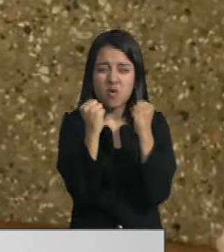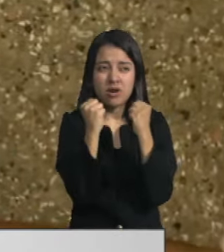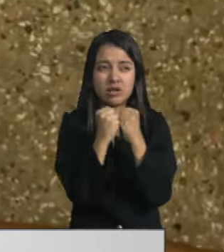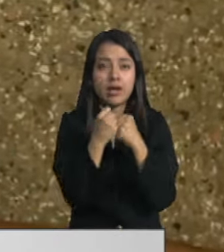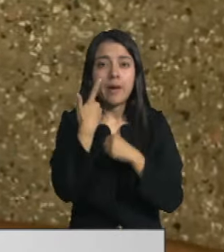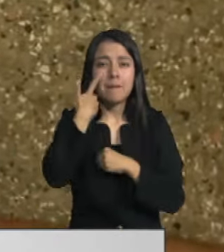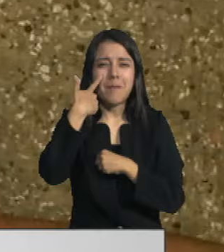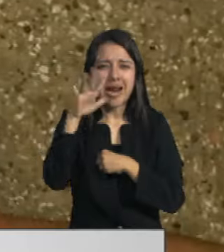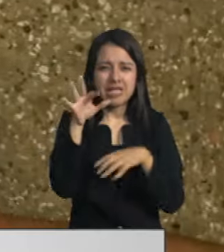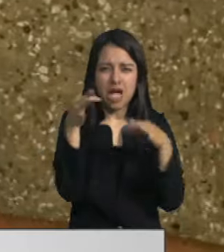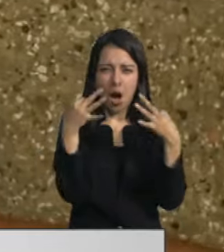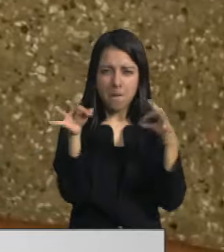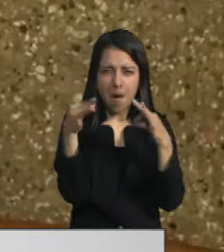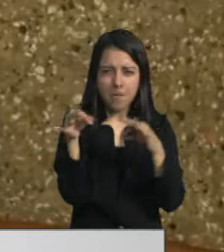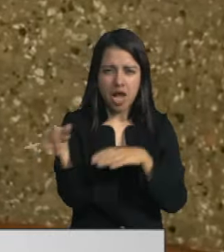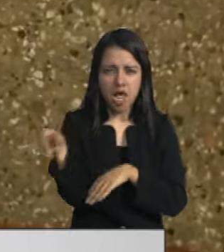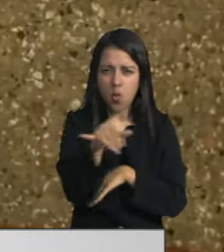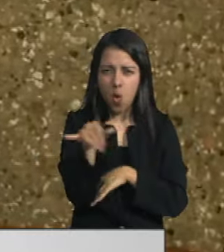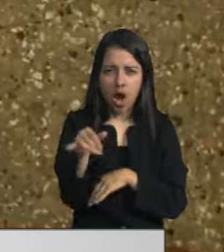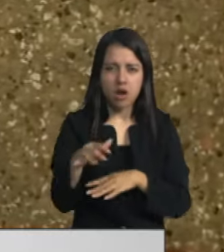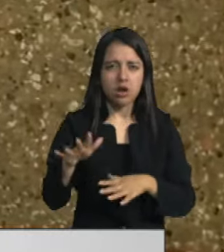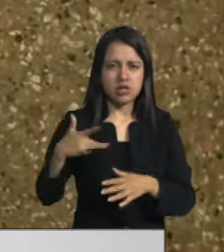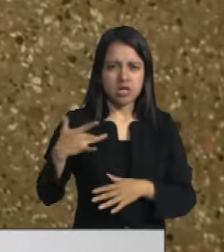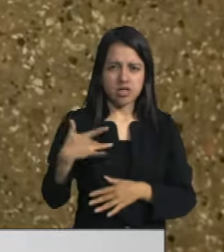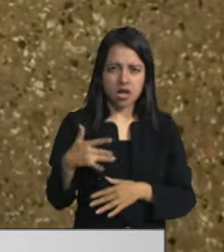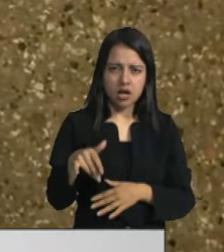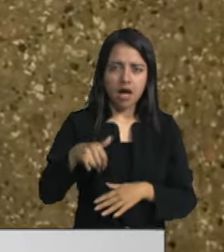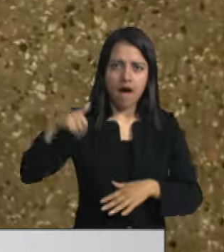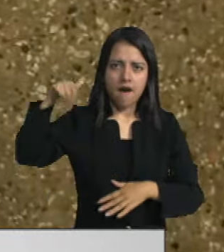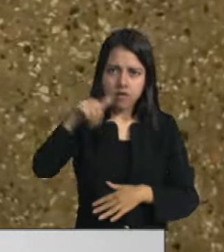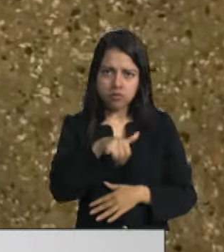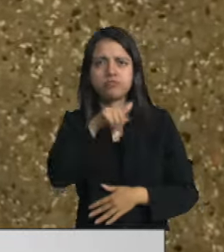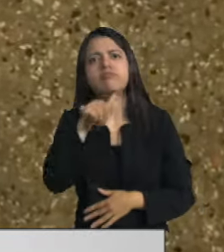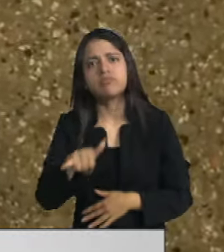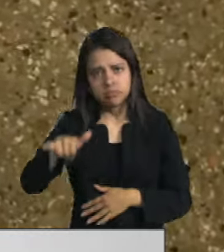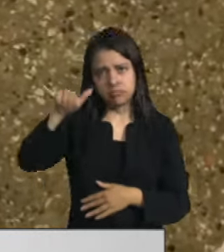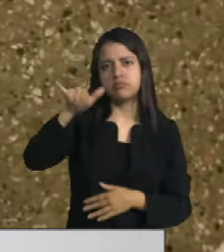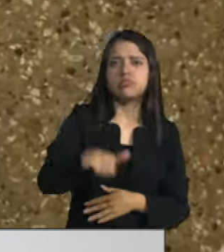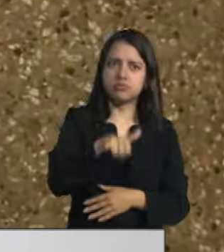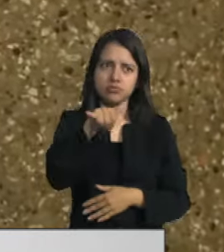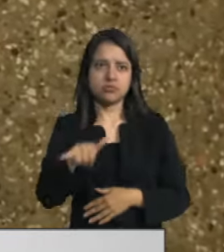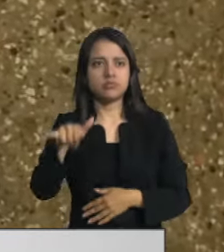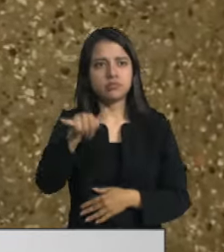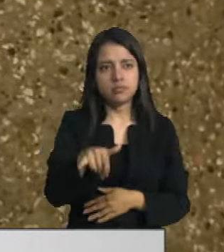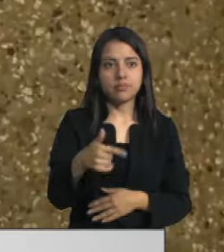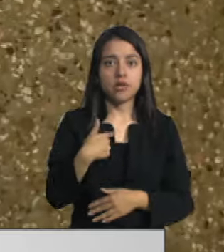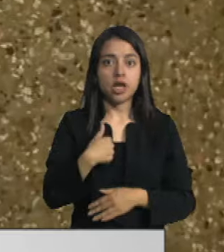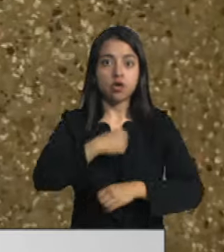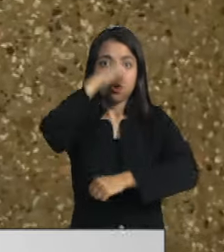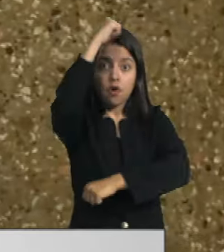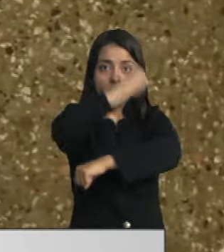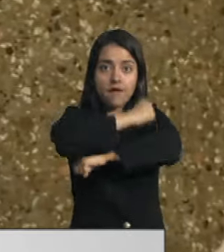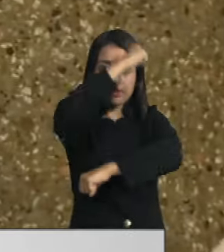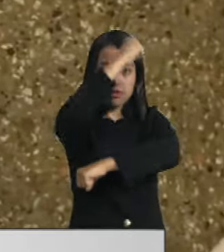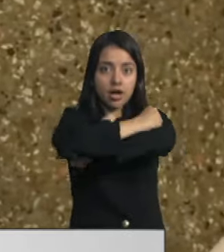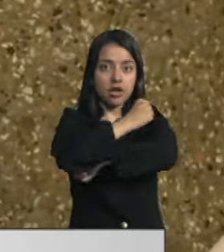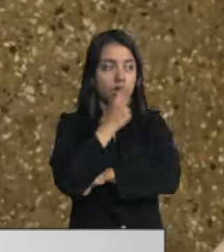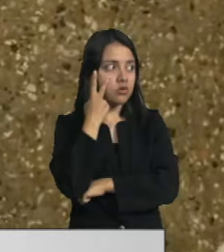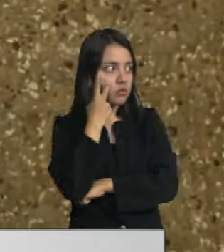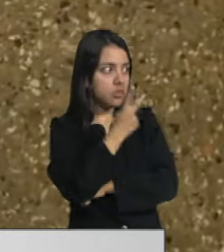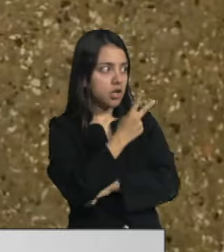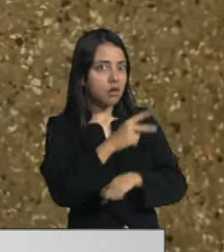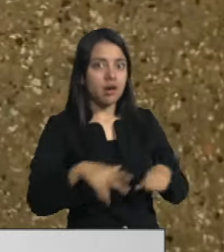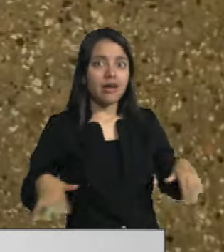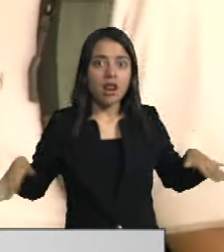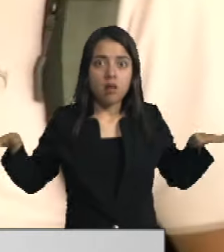un papel cuando lo lanzan, que se empieza a mover. Yo iba en ventanilla, me di cuenta del ala, el ala subía,